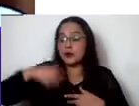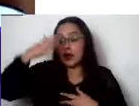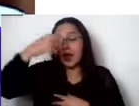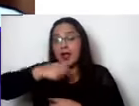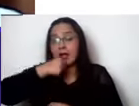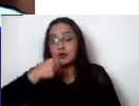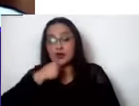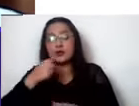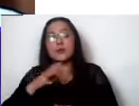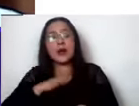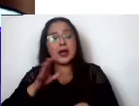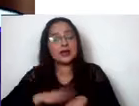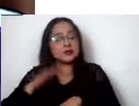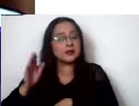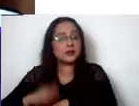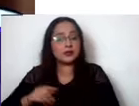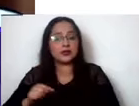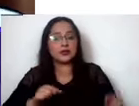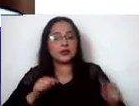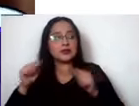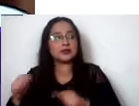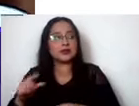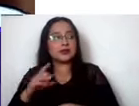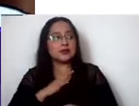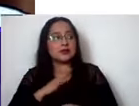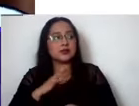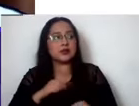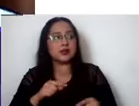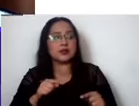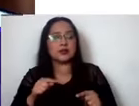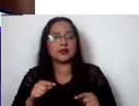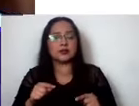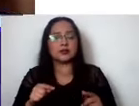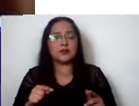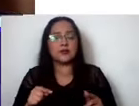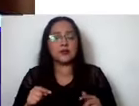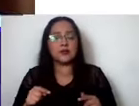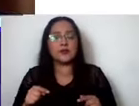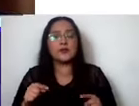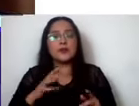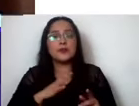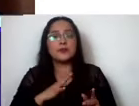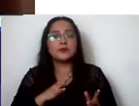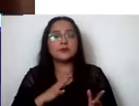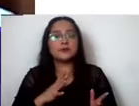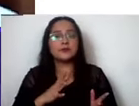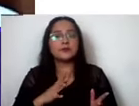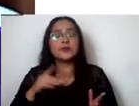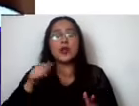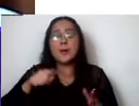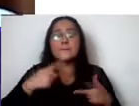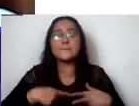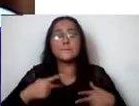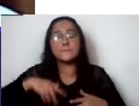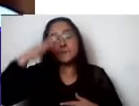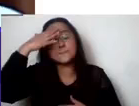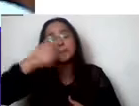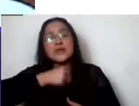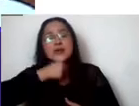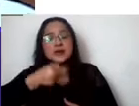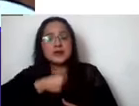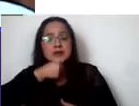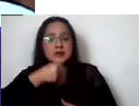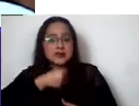yo creo que podrían ampliarse y podrían revisarse, de todos estos grupos de personas envejecidas que tenemos como para pues